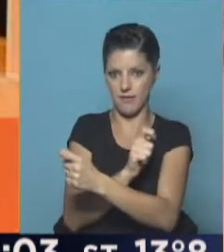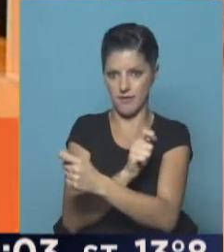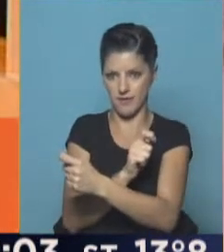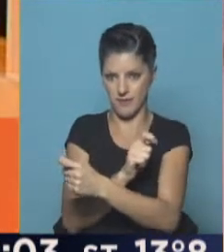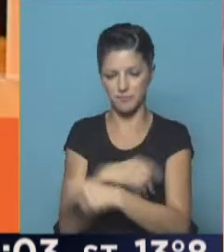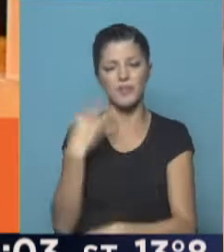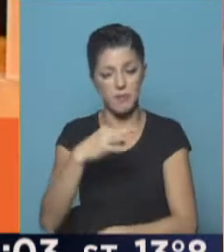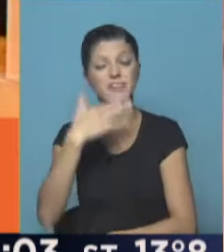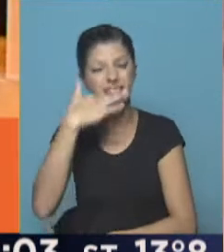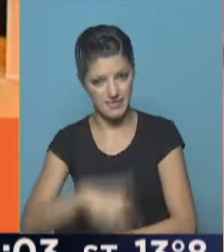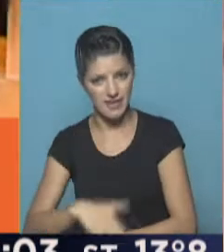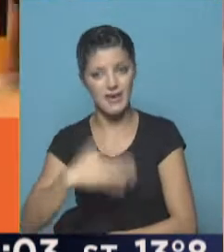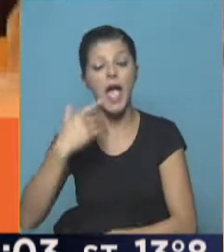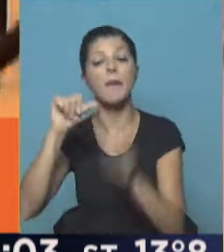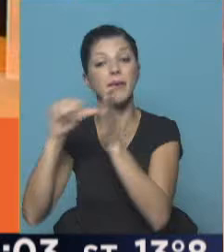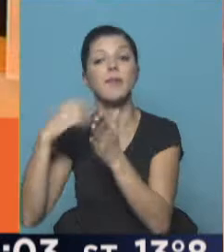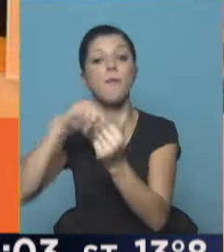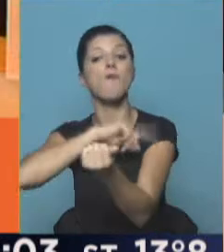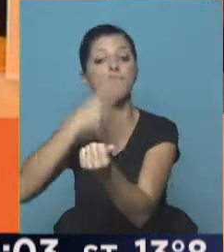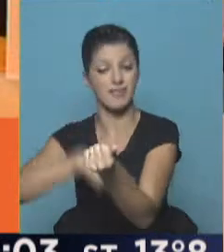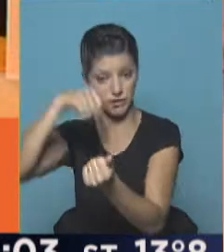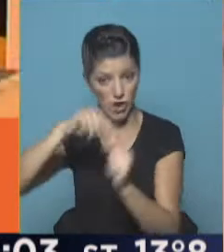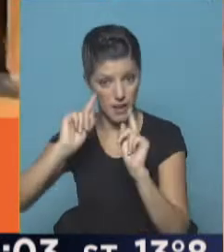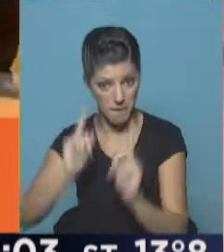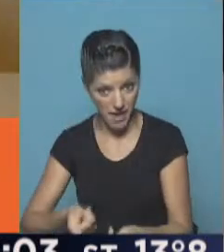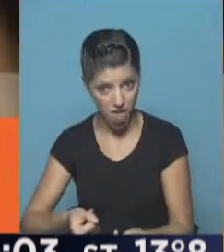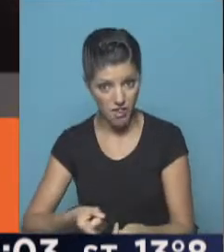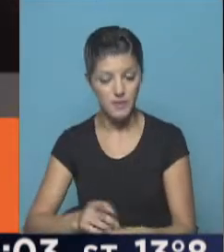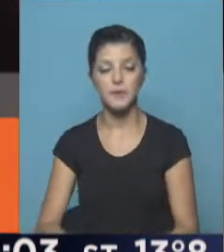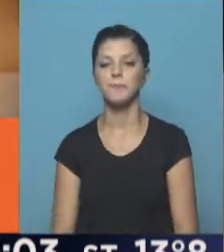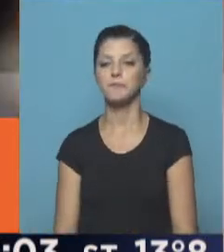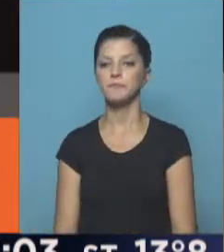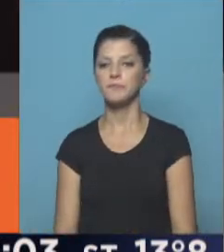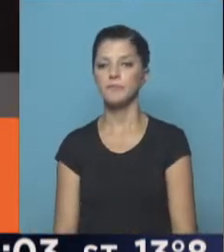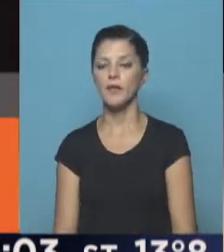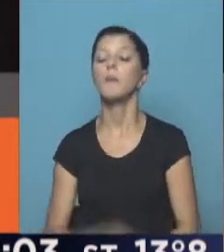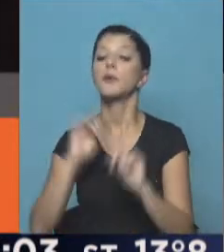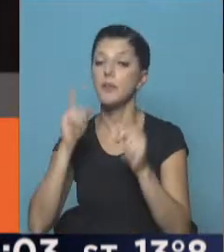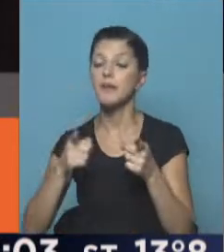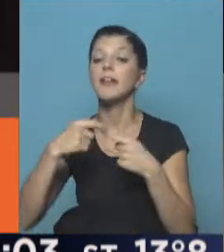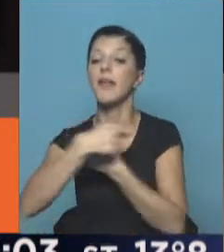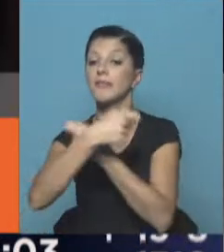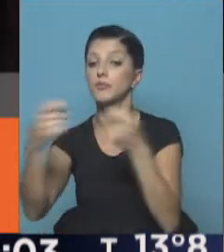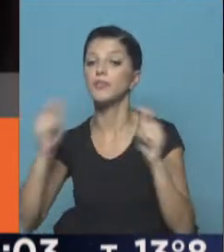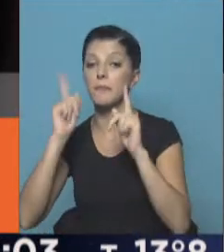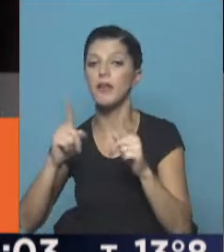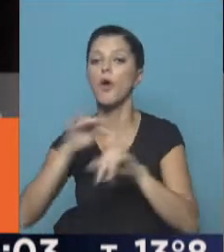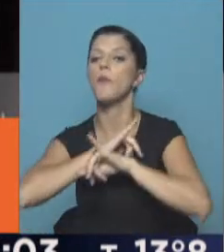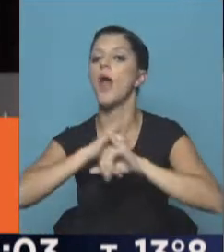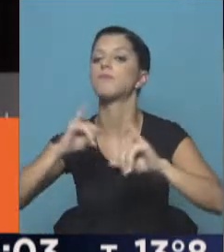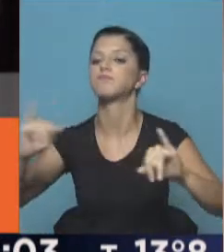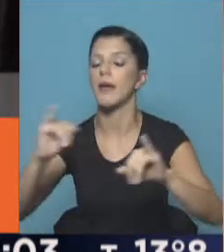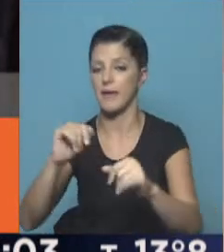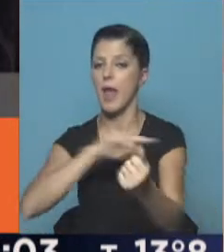hay más jugadores en la mesa. Pero, además de esa tendencia, que es la distribución, también está la difusión del poder. Por ejemplo, ya los